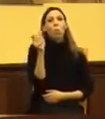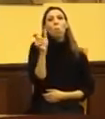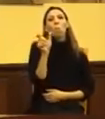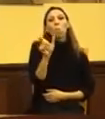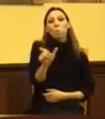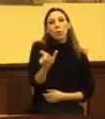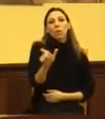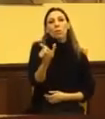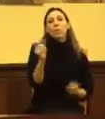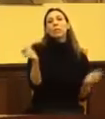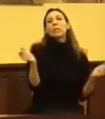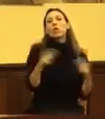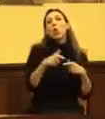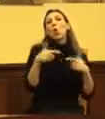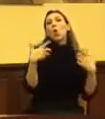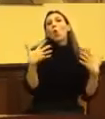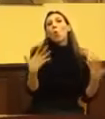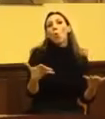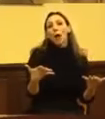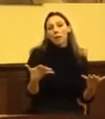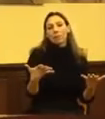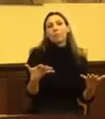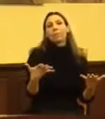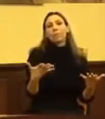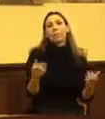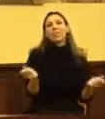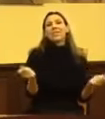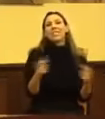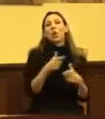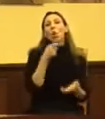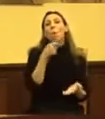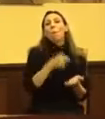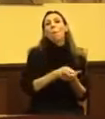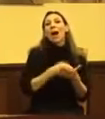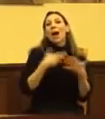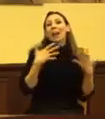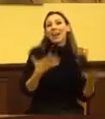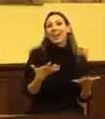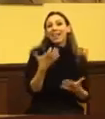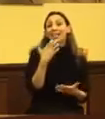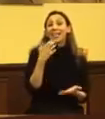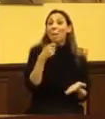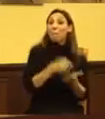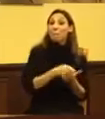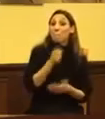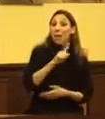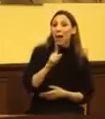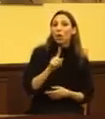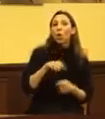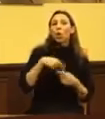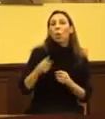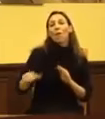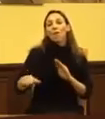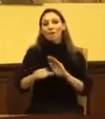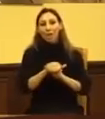cuantía del seguro, de lo que respondía el seguro y que de aquello que no respondía el seguro se había incautado la fianza.